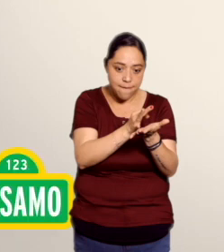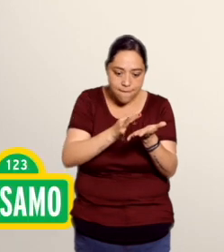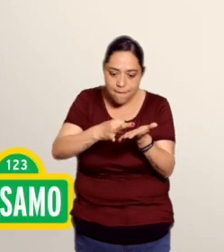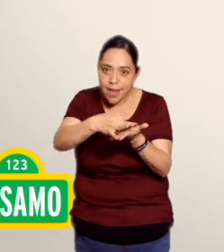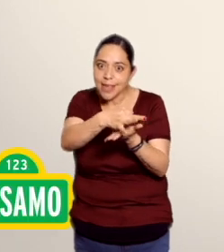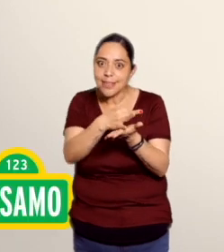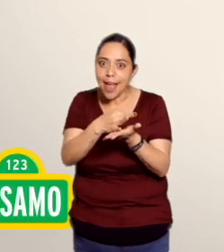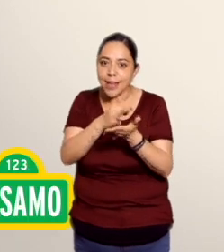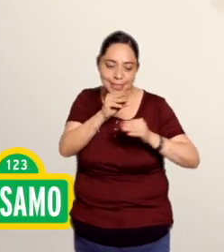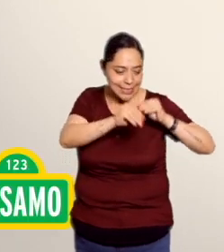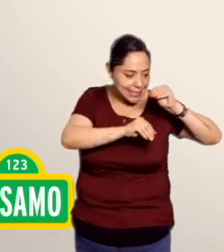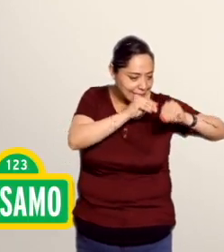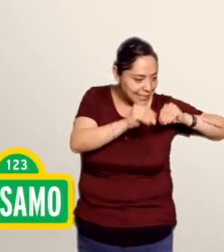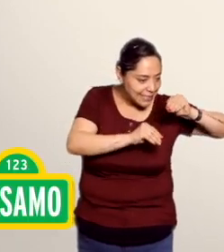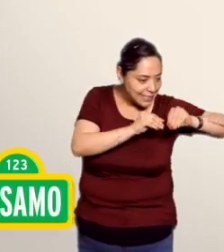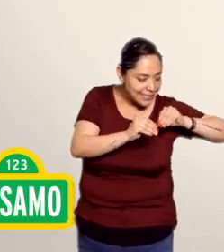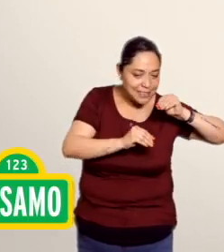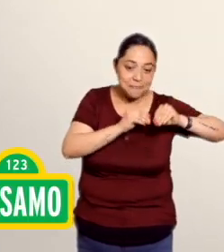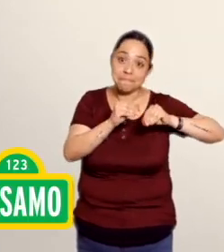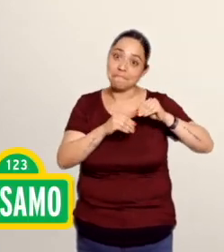Unas fichas.